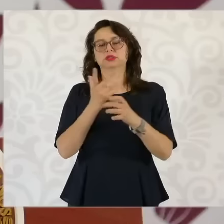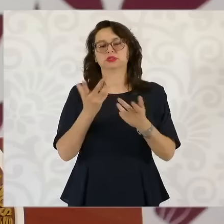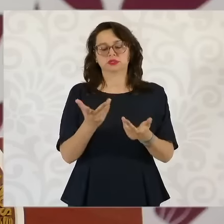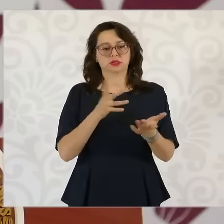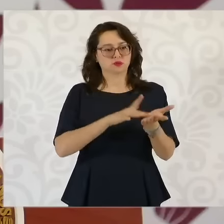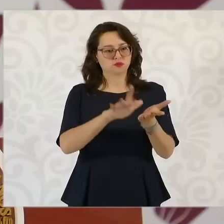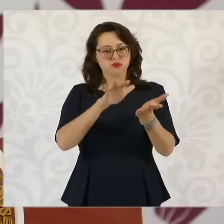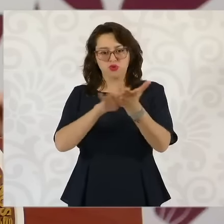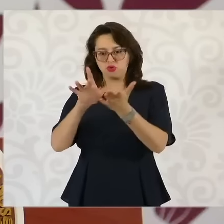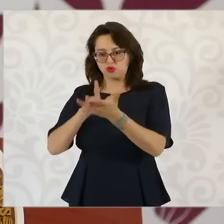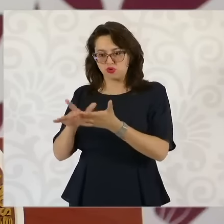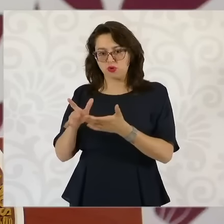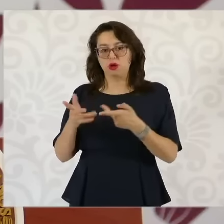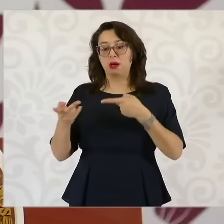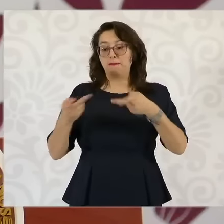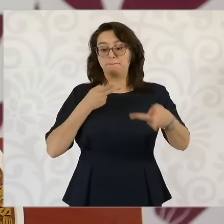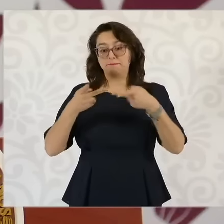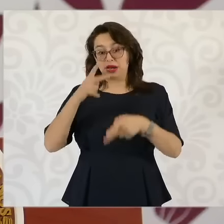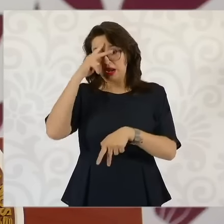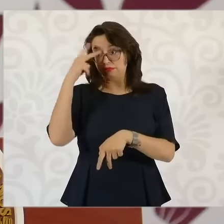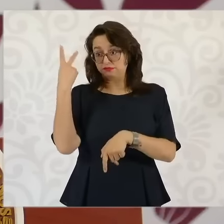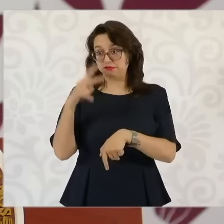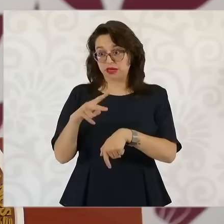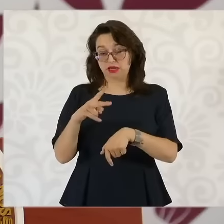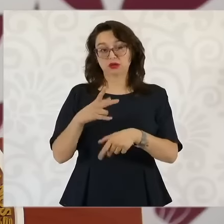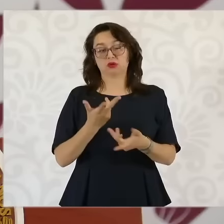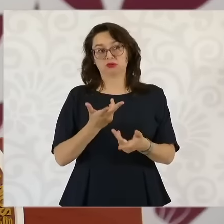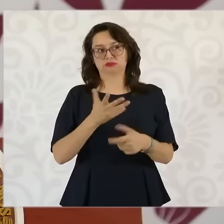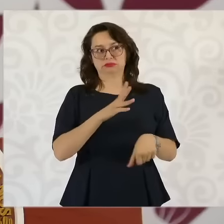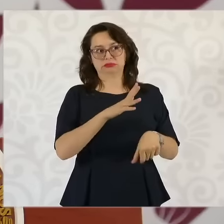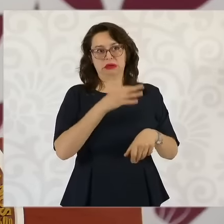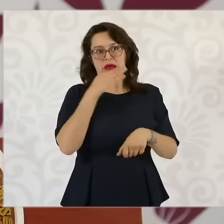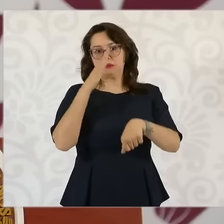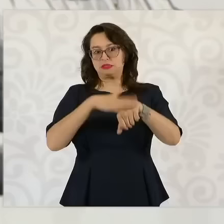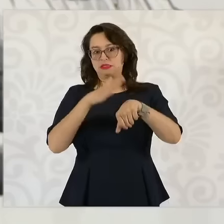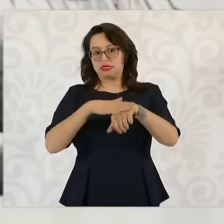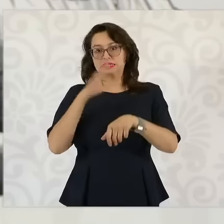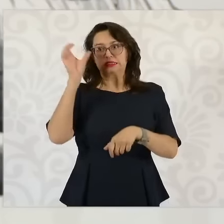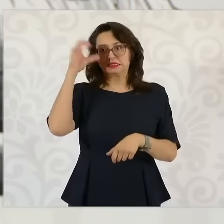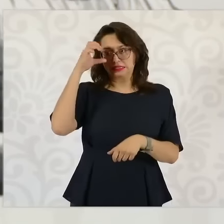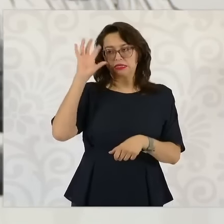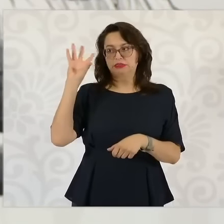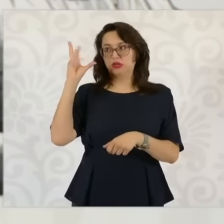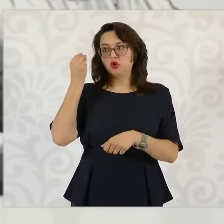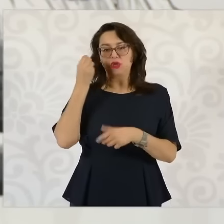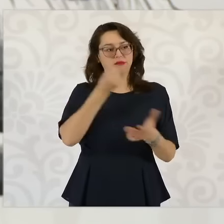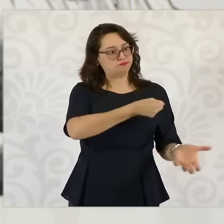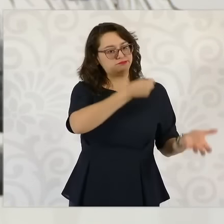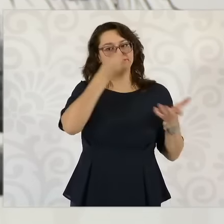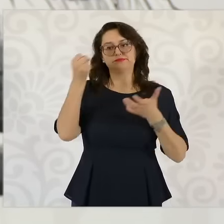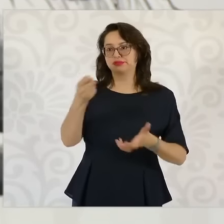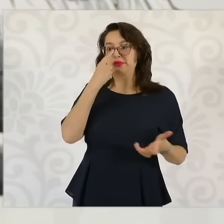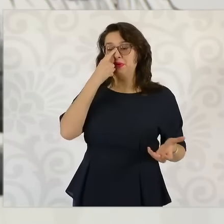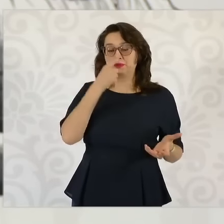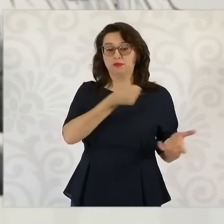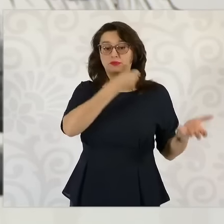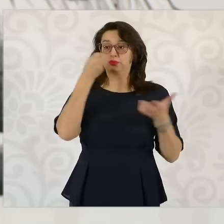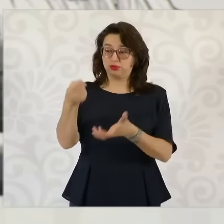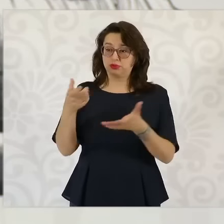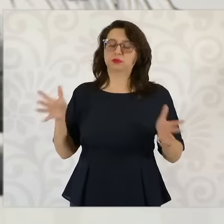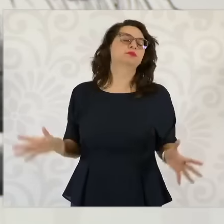en el Plan México que íbamos a buscar más recursos para la ciencia y la tecnología y estamos en eso. Y si bien